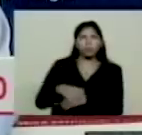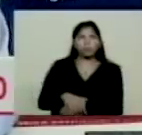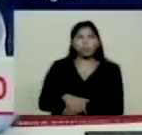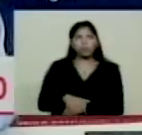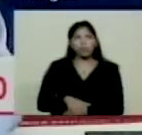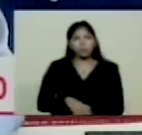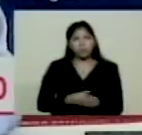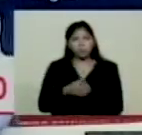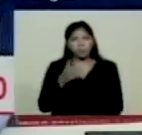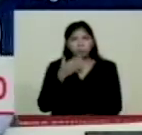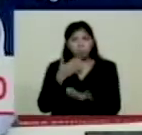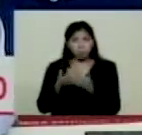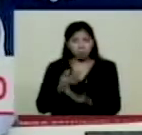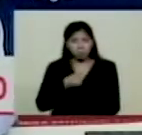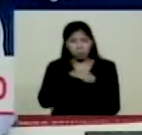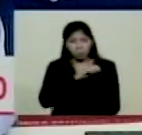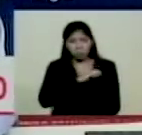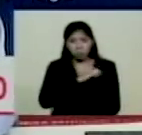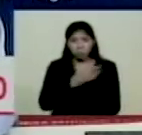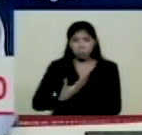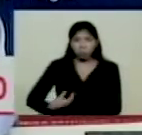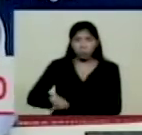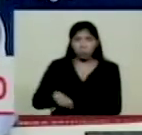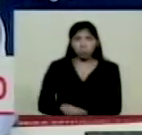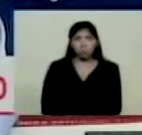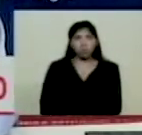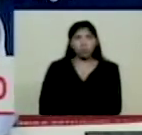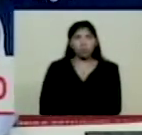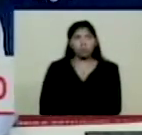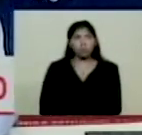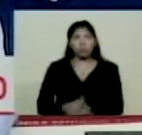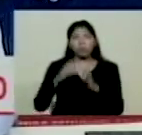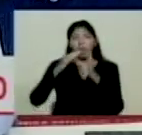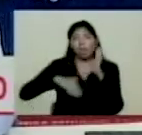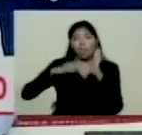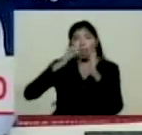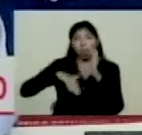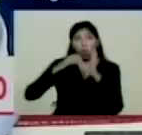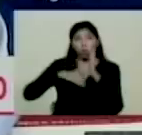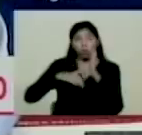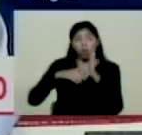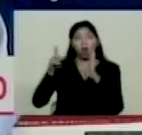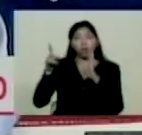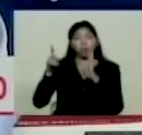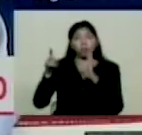cuando, en este caso Cataluña, convoca a un evento electoral. Contrasta, ¿no?